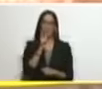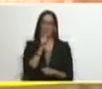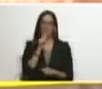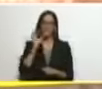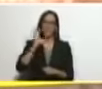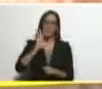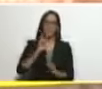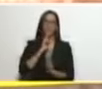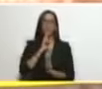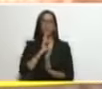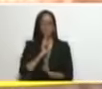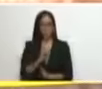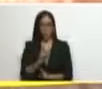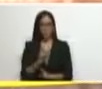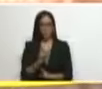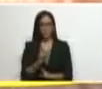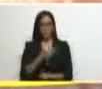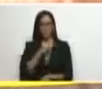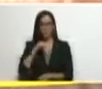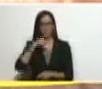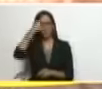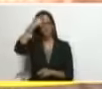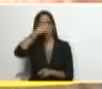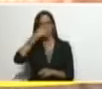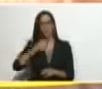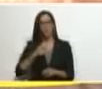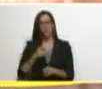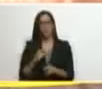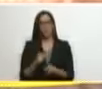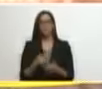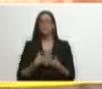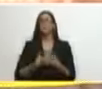cinco respuestas que nuestro pueblo dio en referéndum